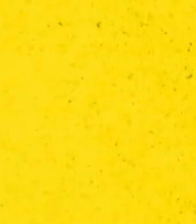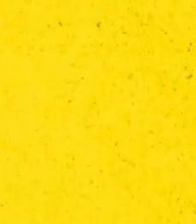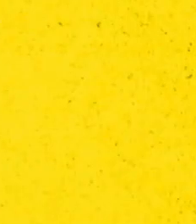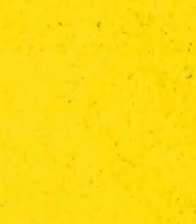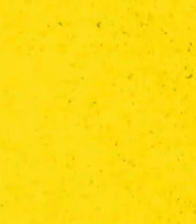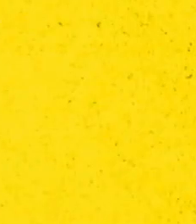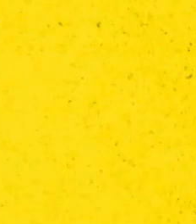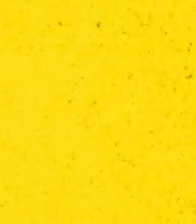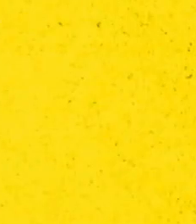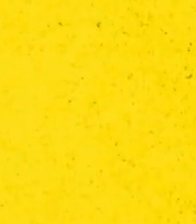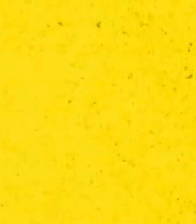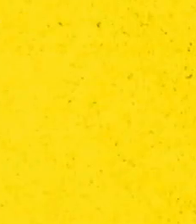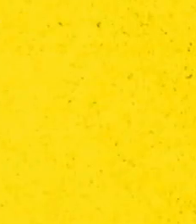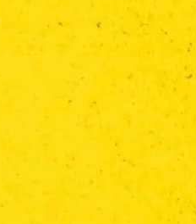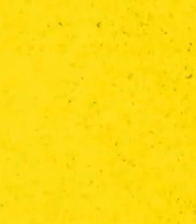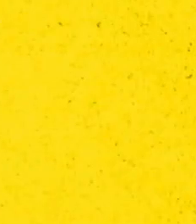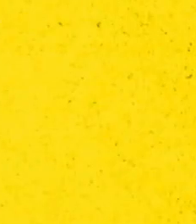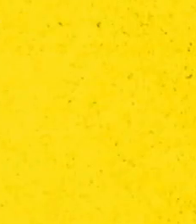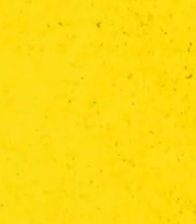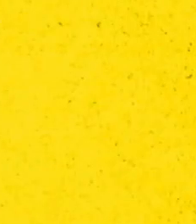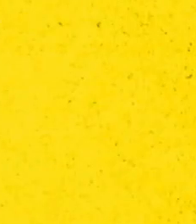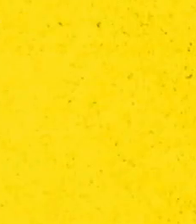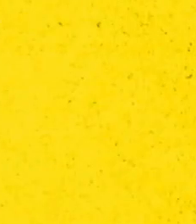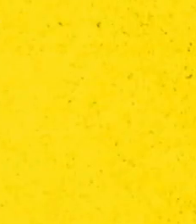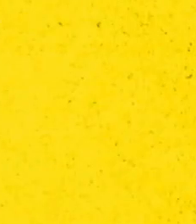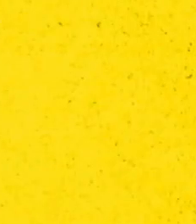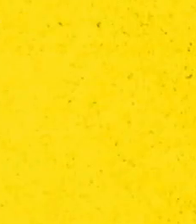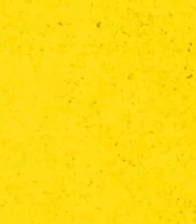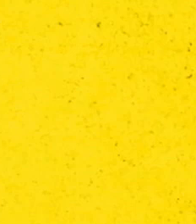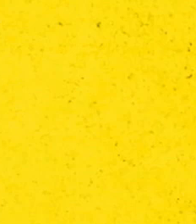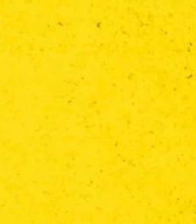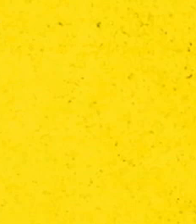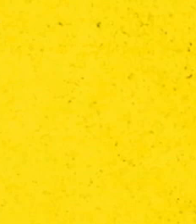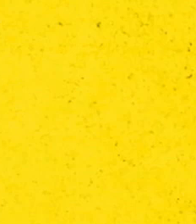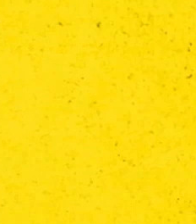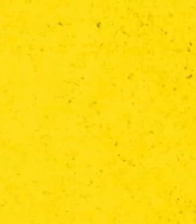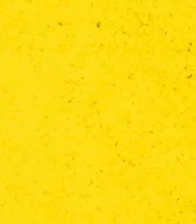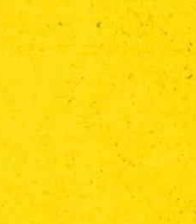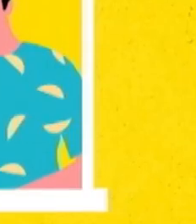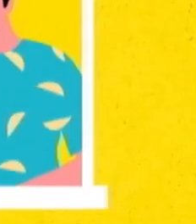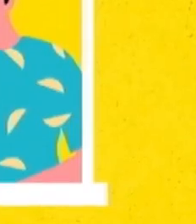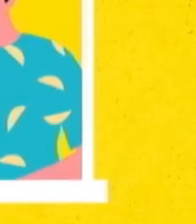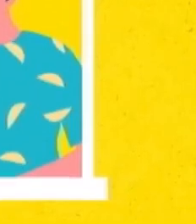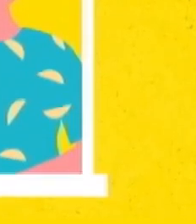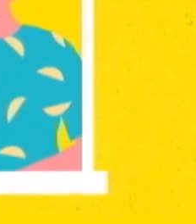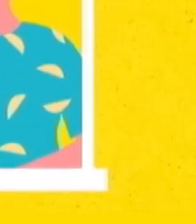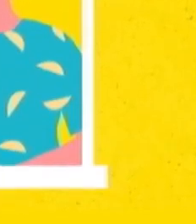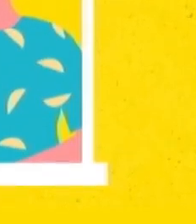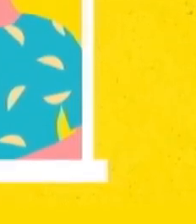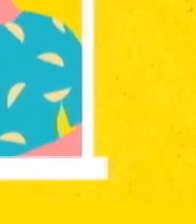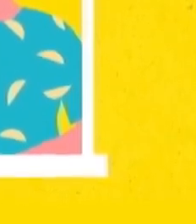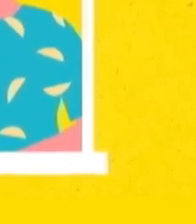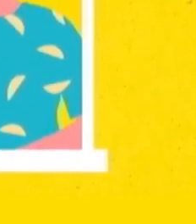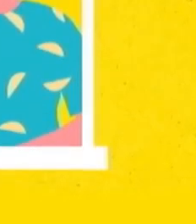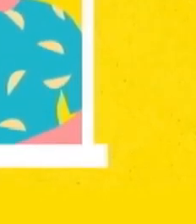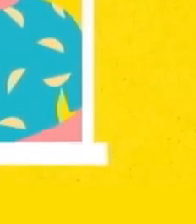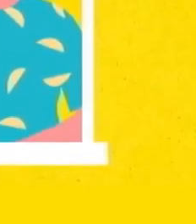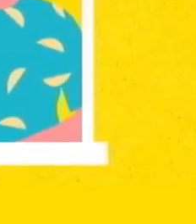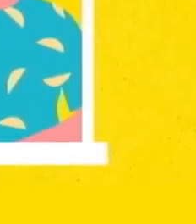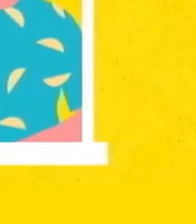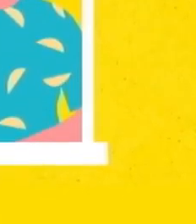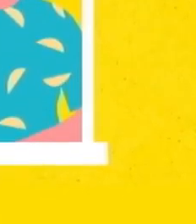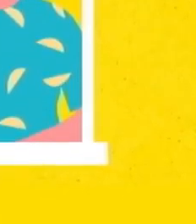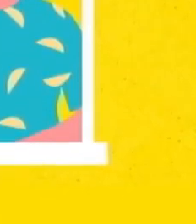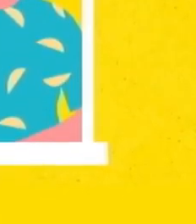Estados Unidos aún muchas personas luchan por un sistema de salud que cubra a toda la población, en Costa Rica sabemos que si nos